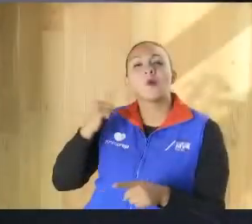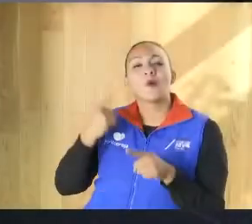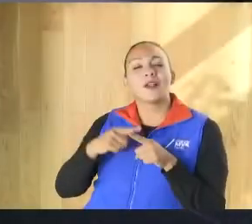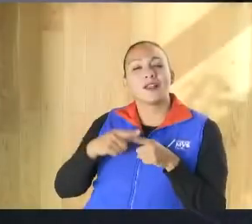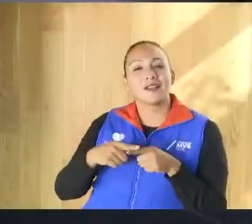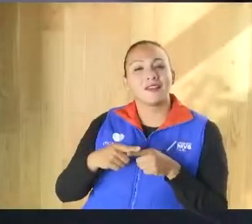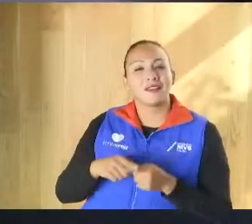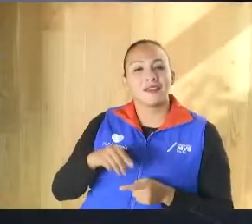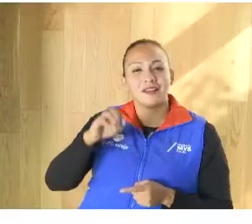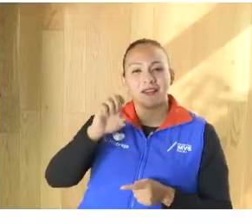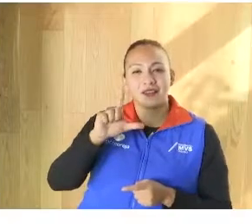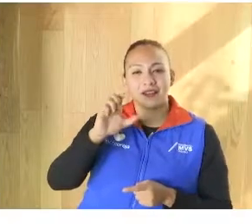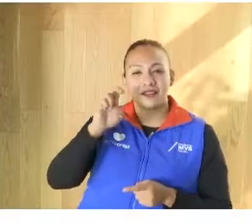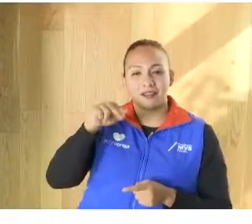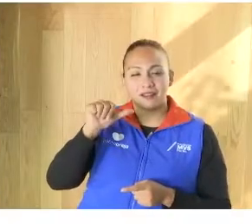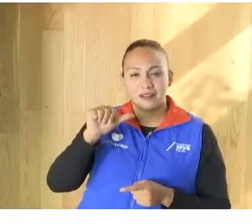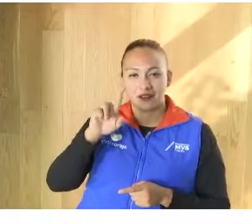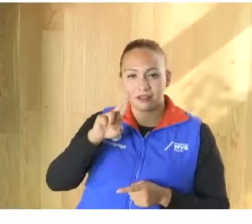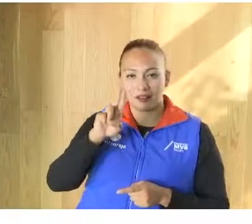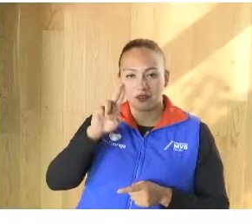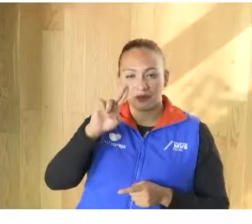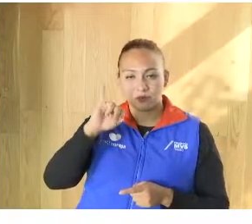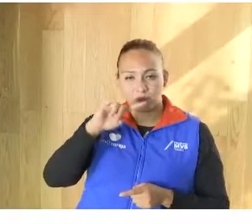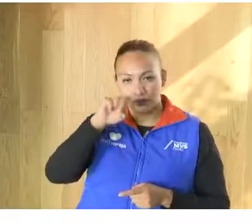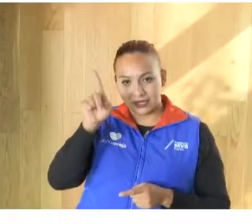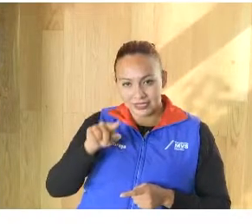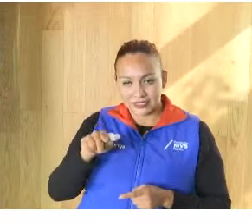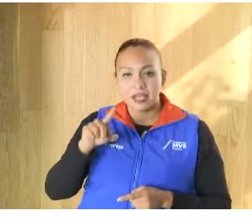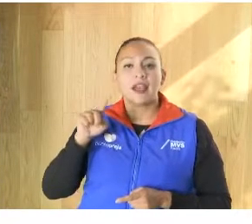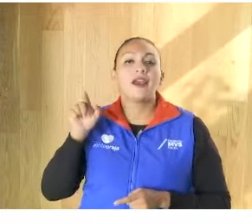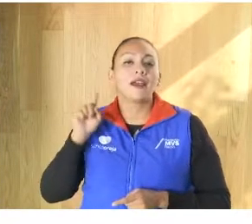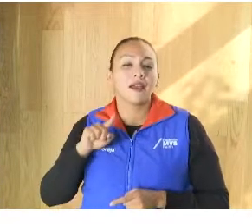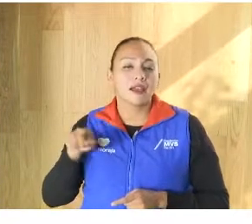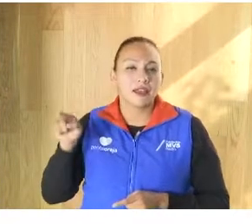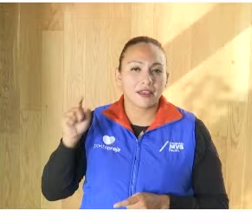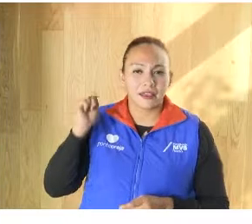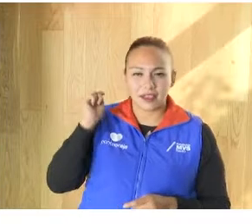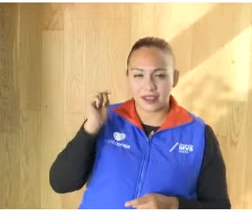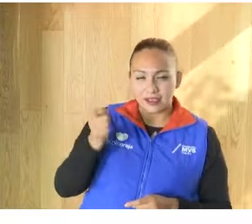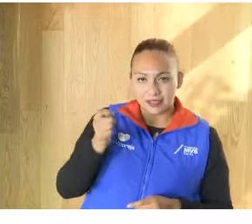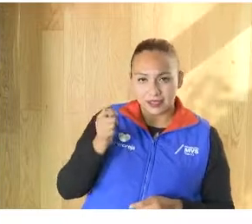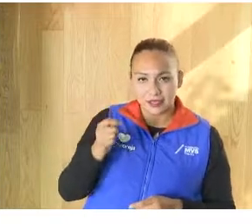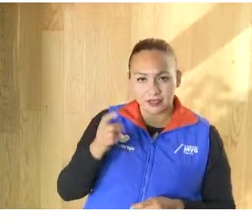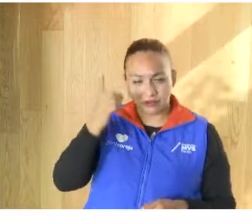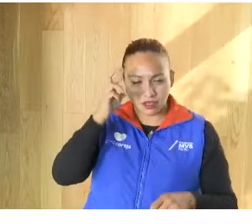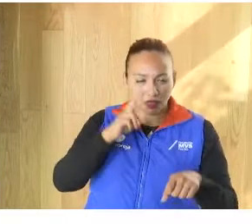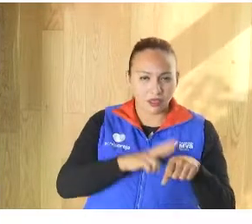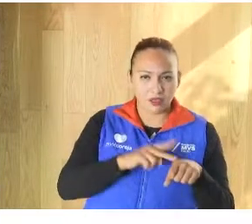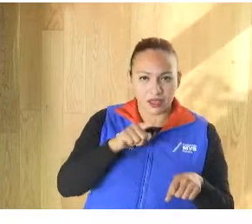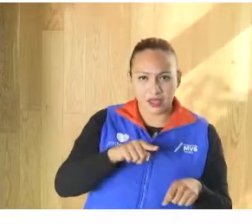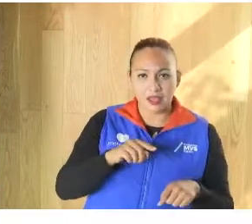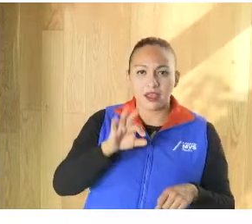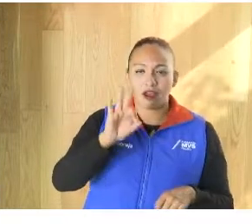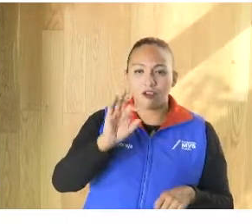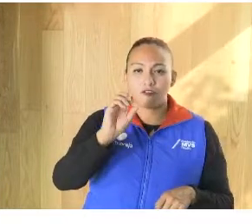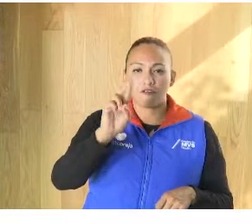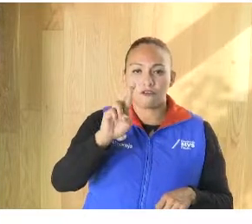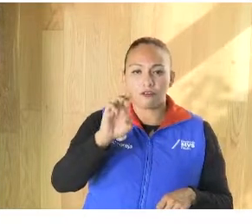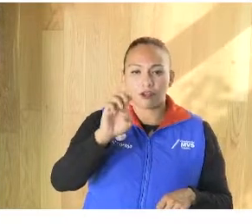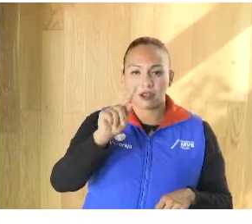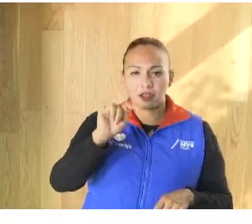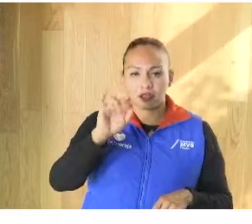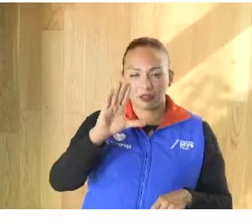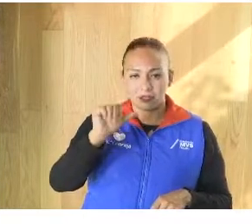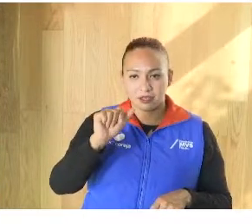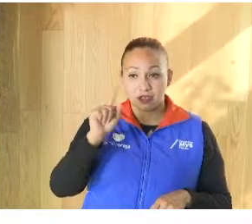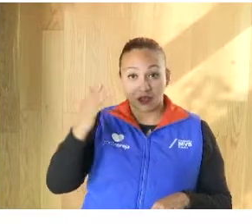Ella se llama Elena Ruiz, que es la Senior Manager de Forética. Es una organización muy interesante en España,